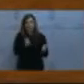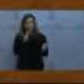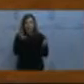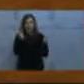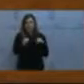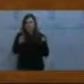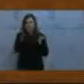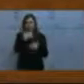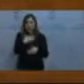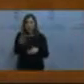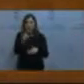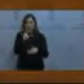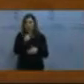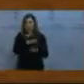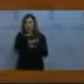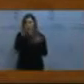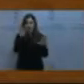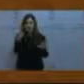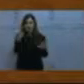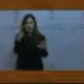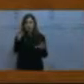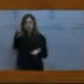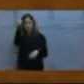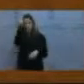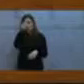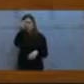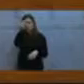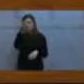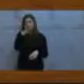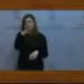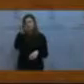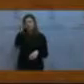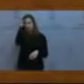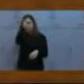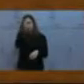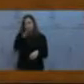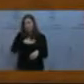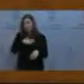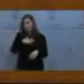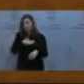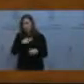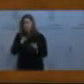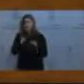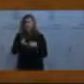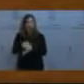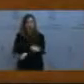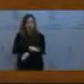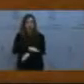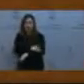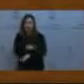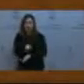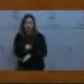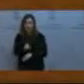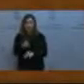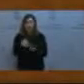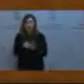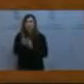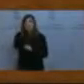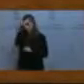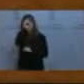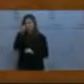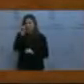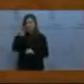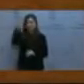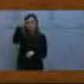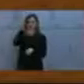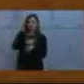no creo que sea por un criterio propio del Gobierno, sino por un criterio impuesto desde fuera del Gobierno. Probablemente